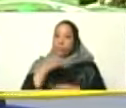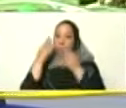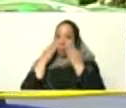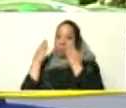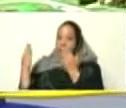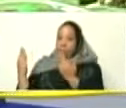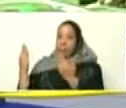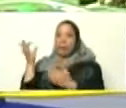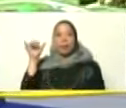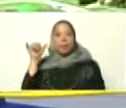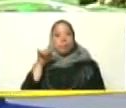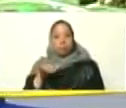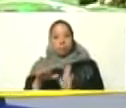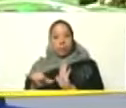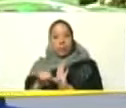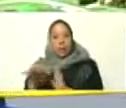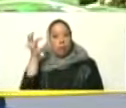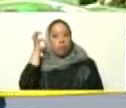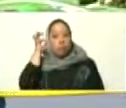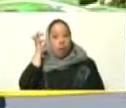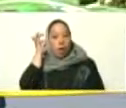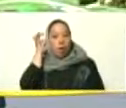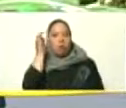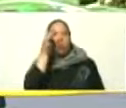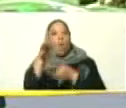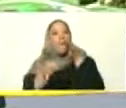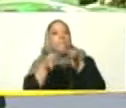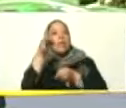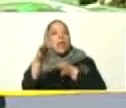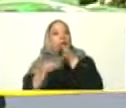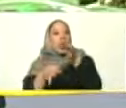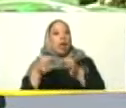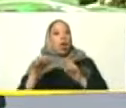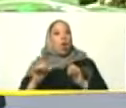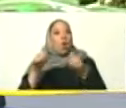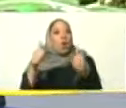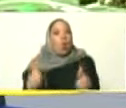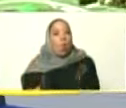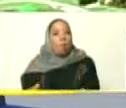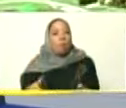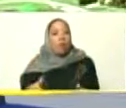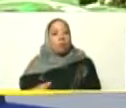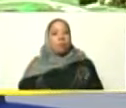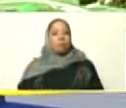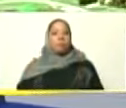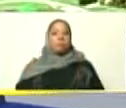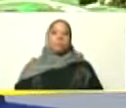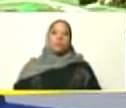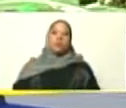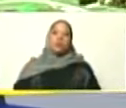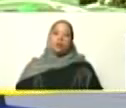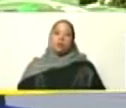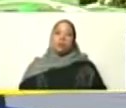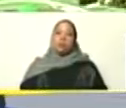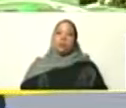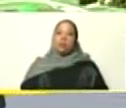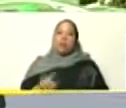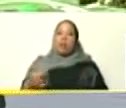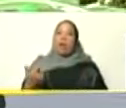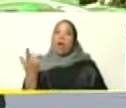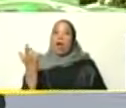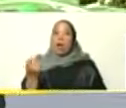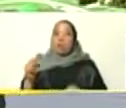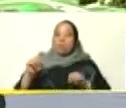avanzadora, nos diga cómo ha arrancado, fíjate, Yelixe, porque cuál es la